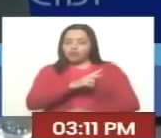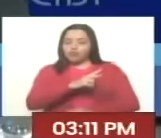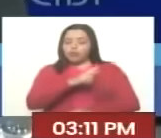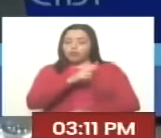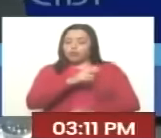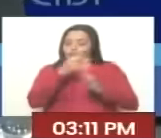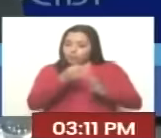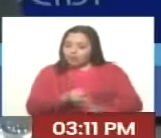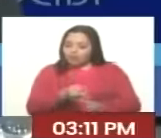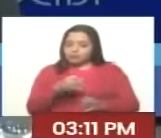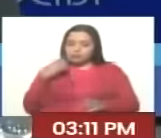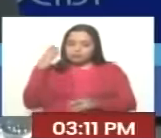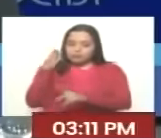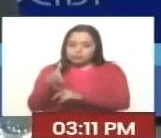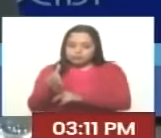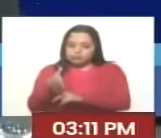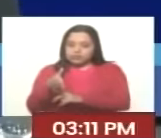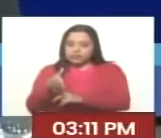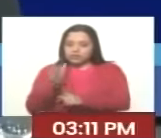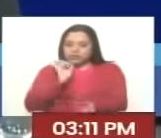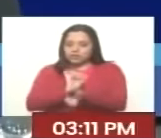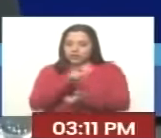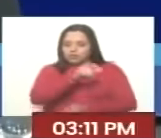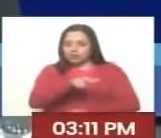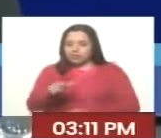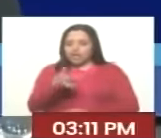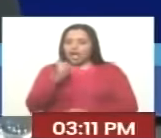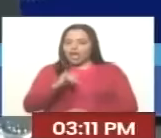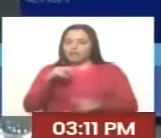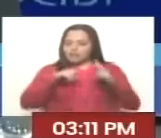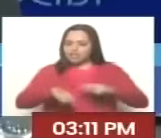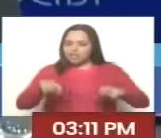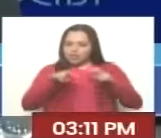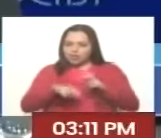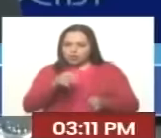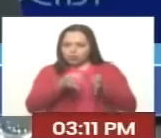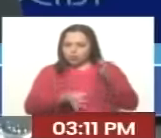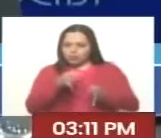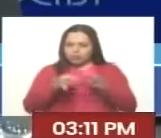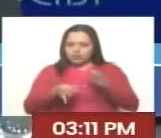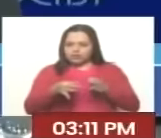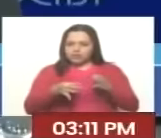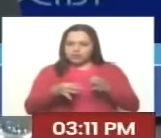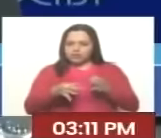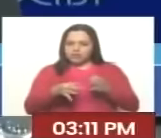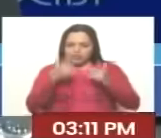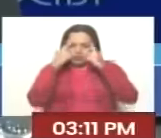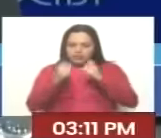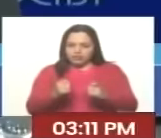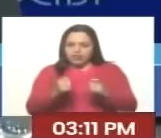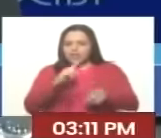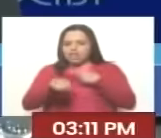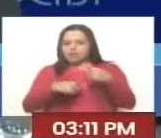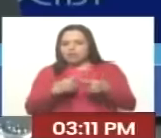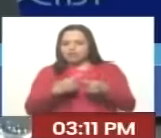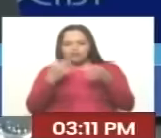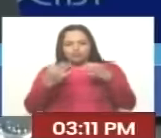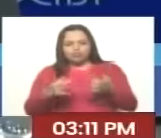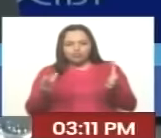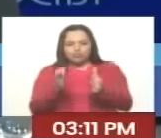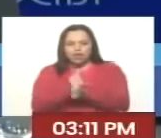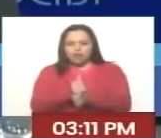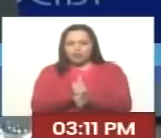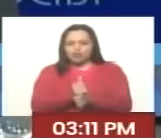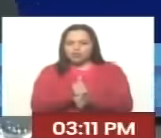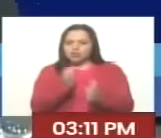Estos son avances de carácter técnico judicial que nos van a llevar ¿a qué? A una sentencia definitivamente